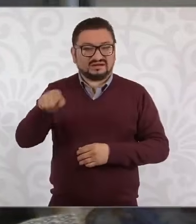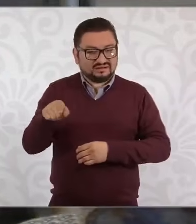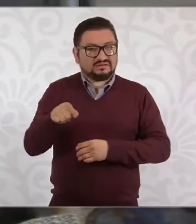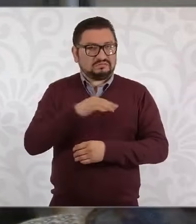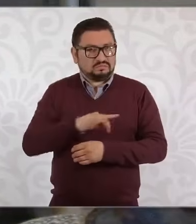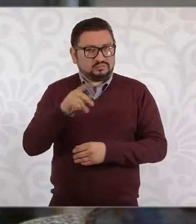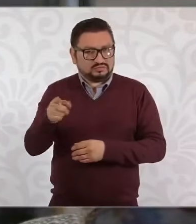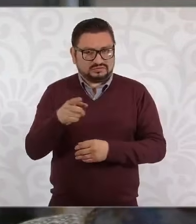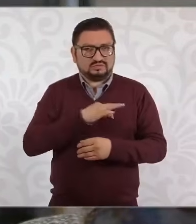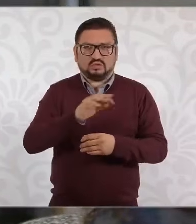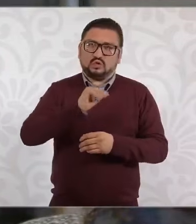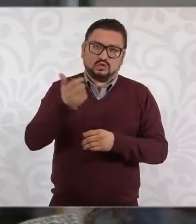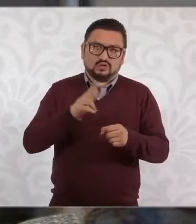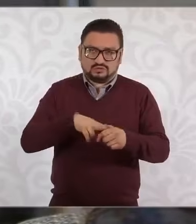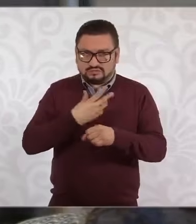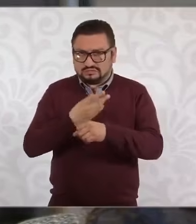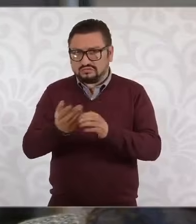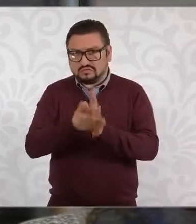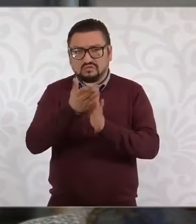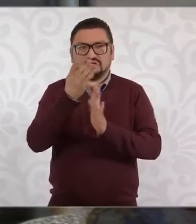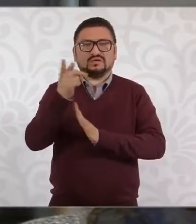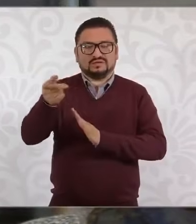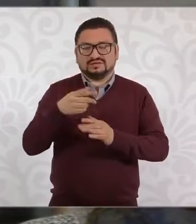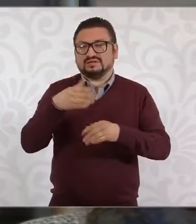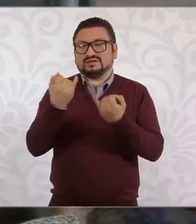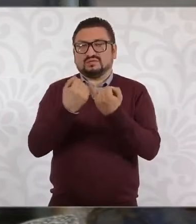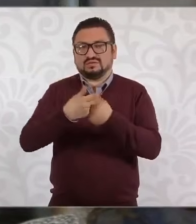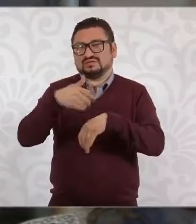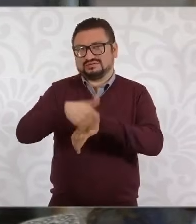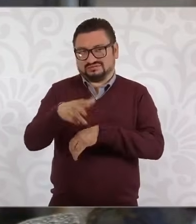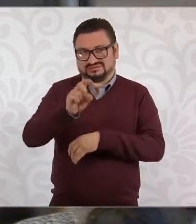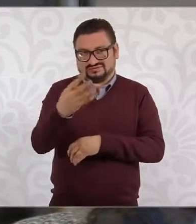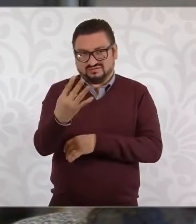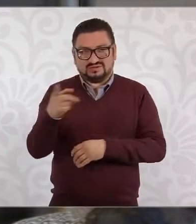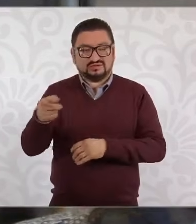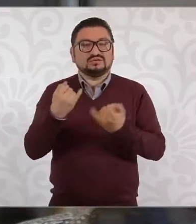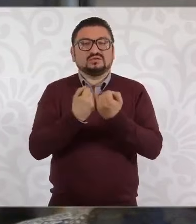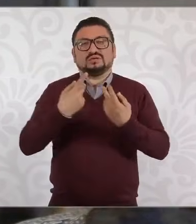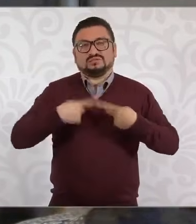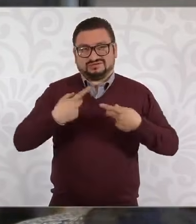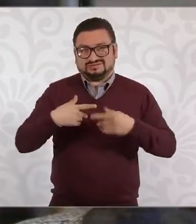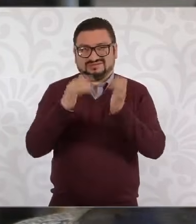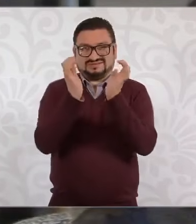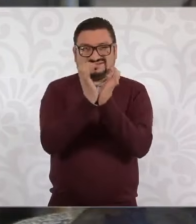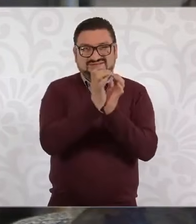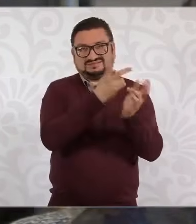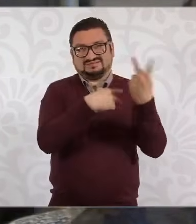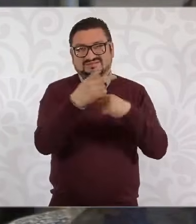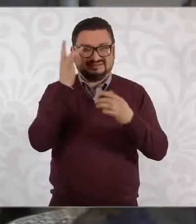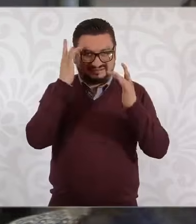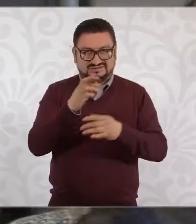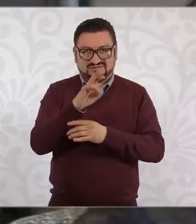hacer otro hospital. Está la clínica 34. Otra cosa, pues los pacientes del ISSSTE vienen de Santa Rosalía,